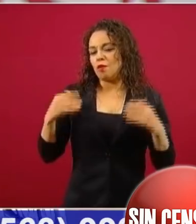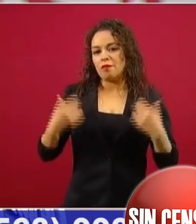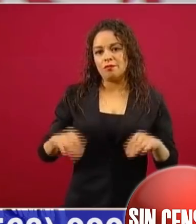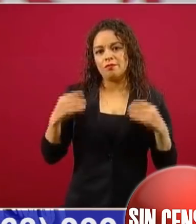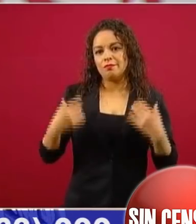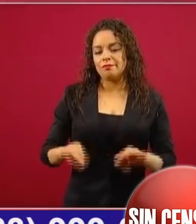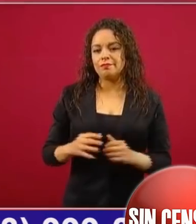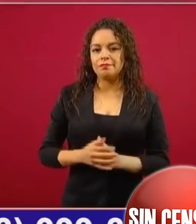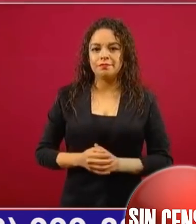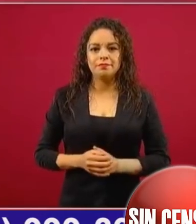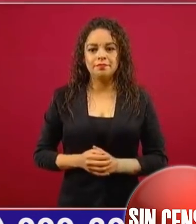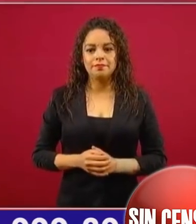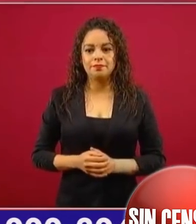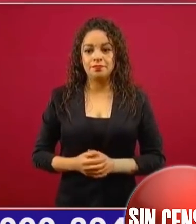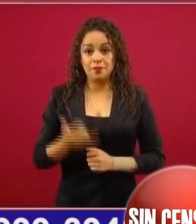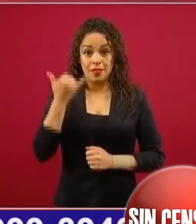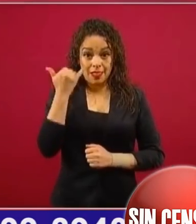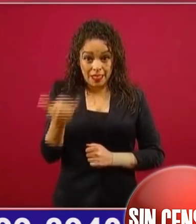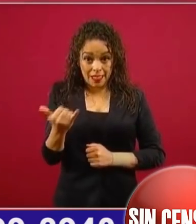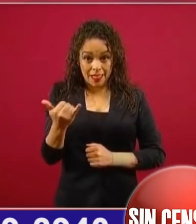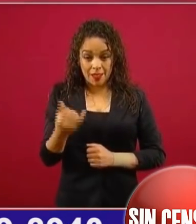y cómo consume dinero